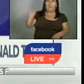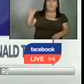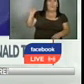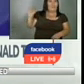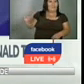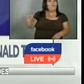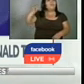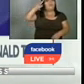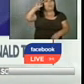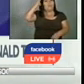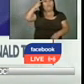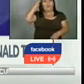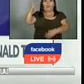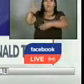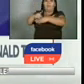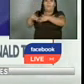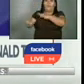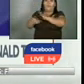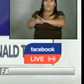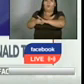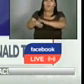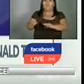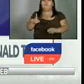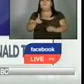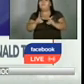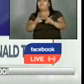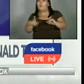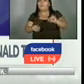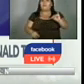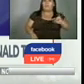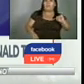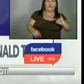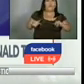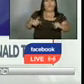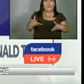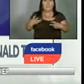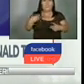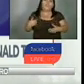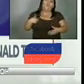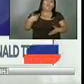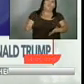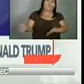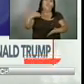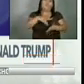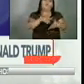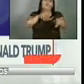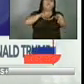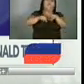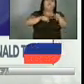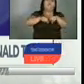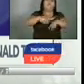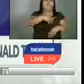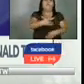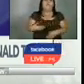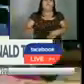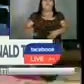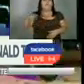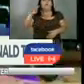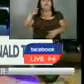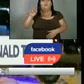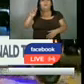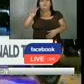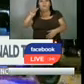y un ataque de los demócratas radicales de izquierda que desesperadamente no quieren que me postule para presidente de 2024.